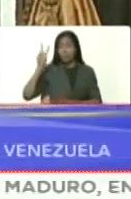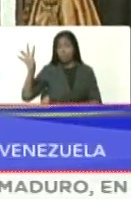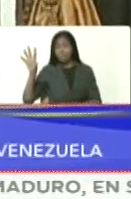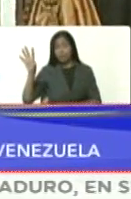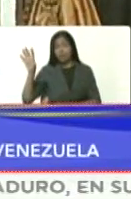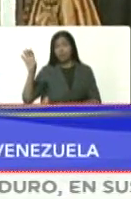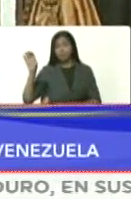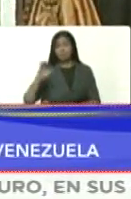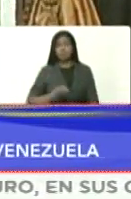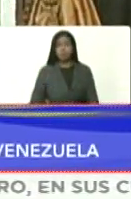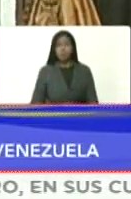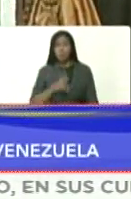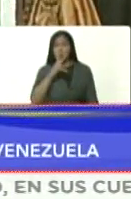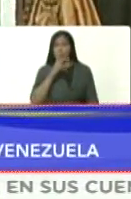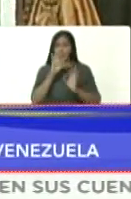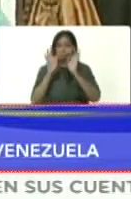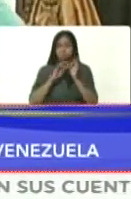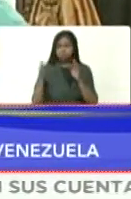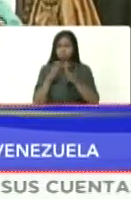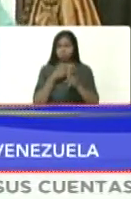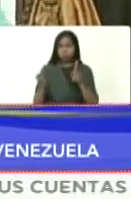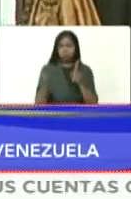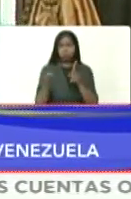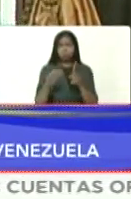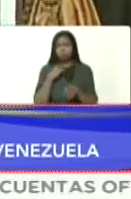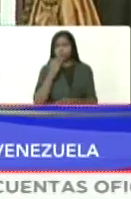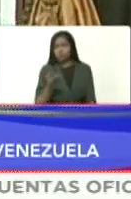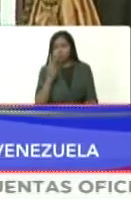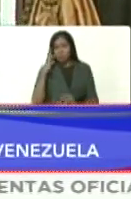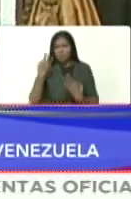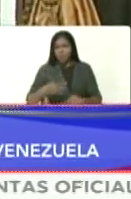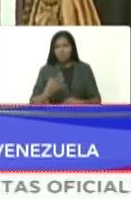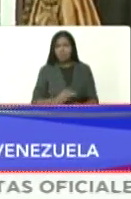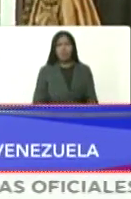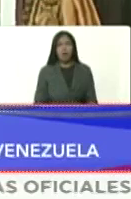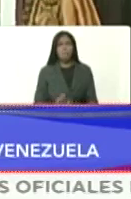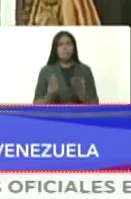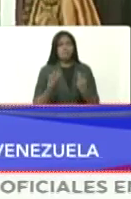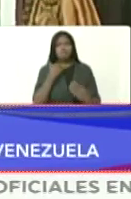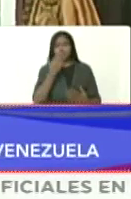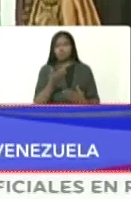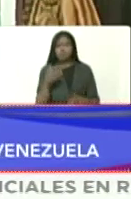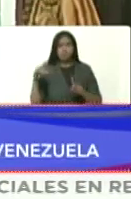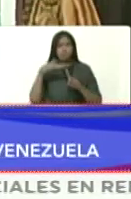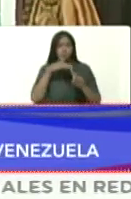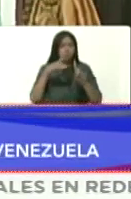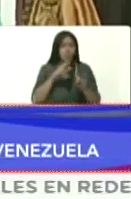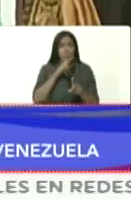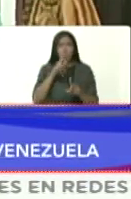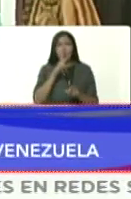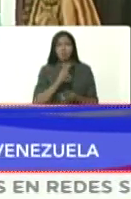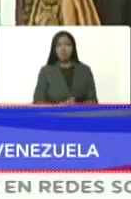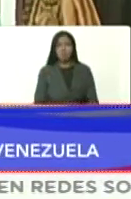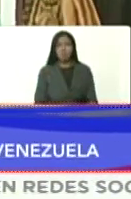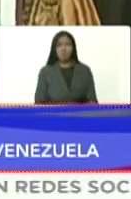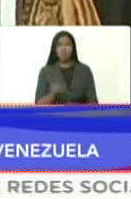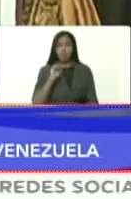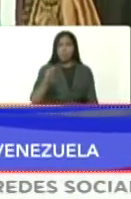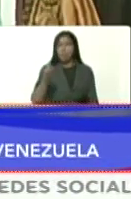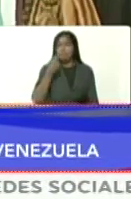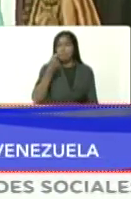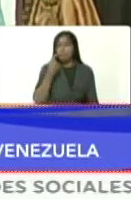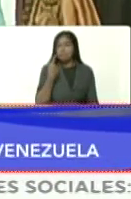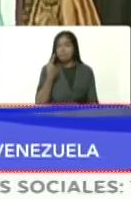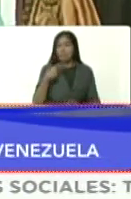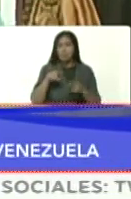sido crudo, crudo, sucio, diría yo, muy sucio la persecución, es contra las medicinas de